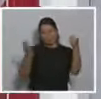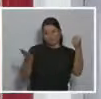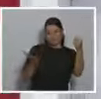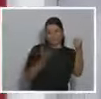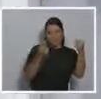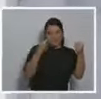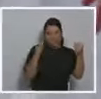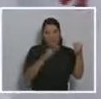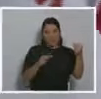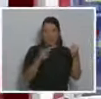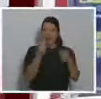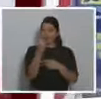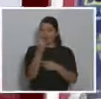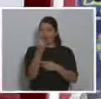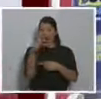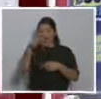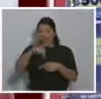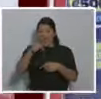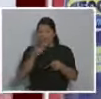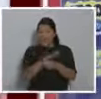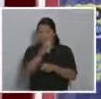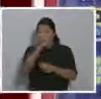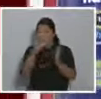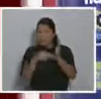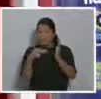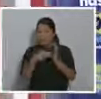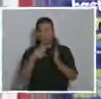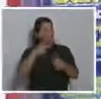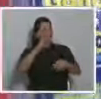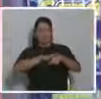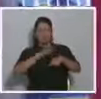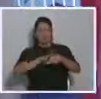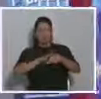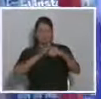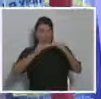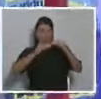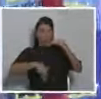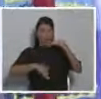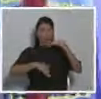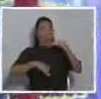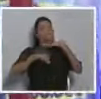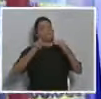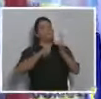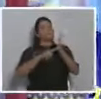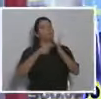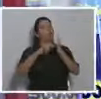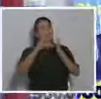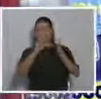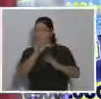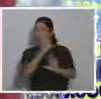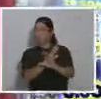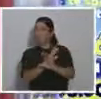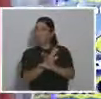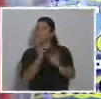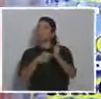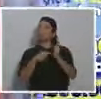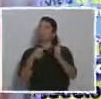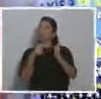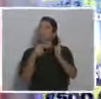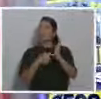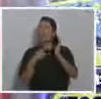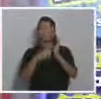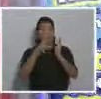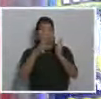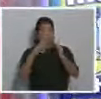con los billetes. 2 millones. No le permito menos de 1.200.000. Cuidado. ¿Verdad? Toda la bolsa. ¿Dónde está la bolsa? Para ver. Ahí está